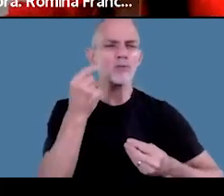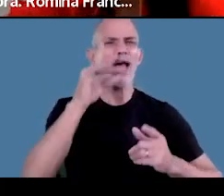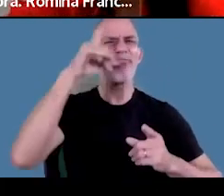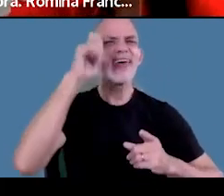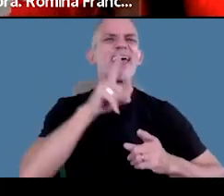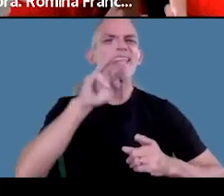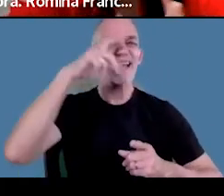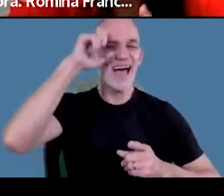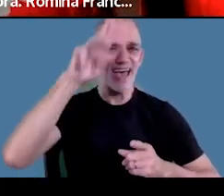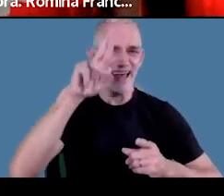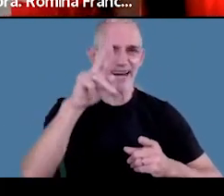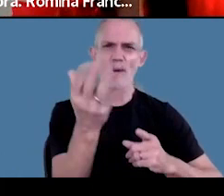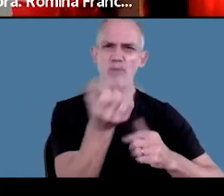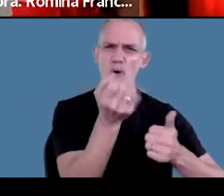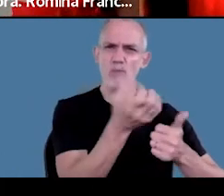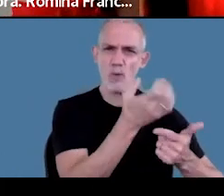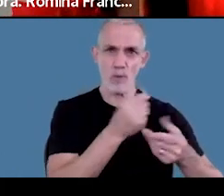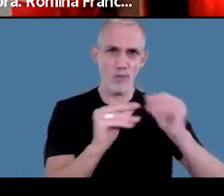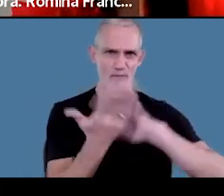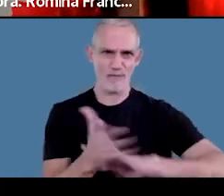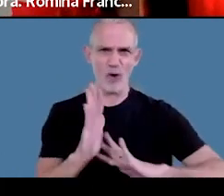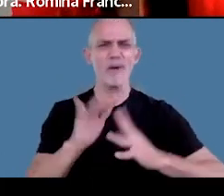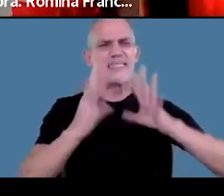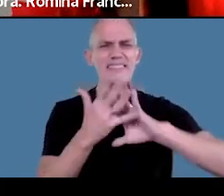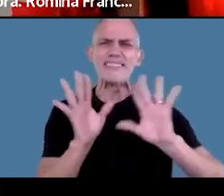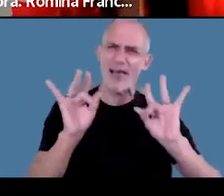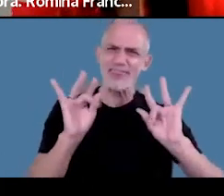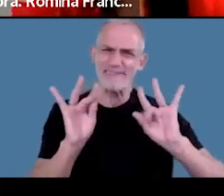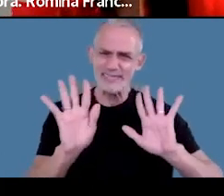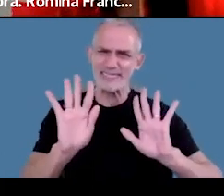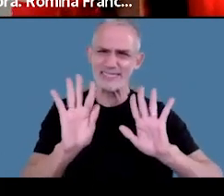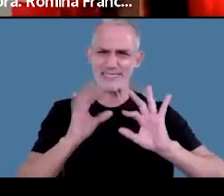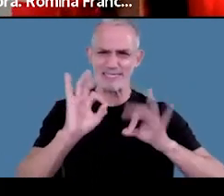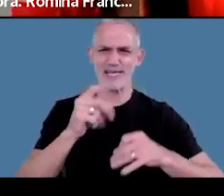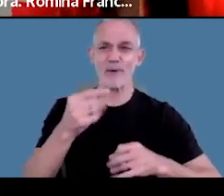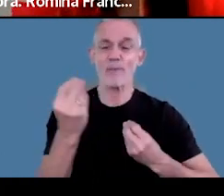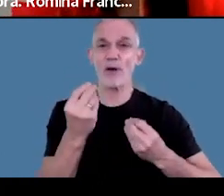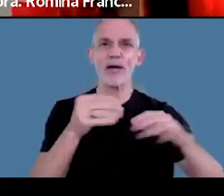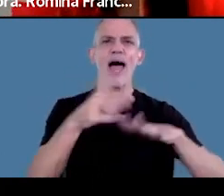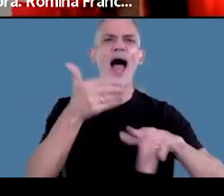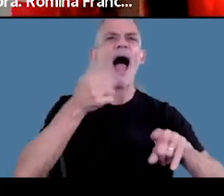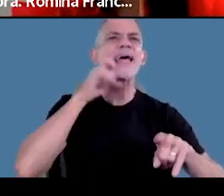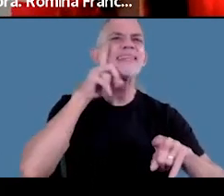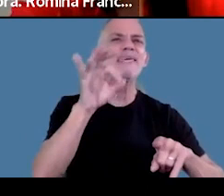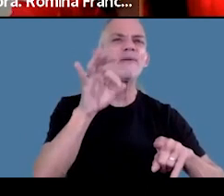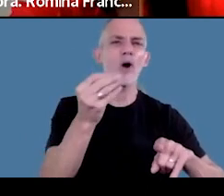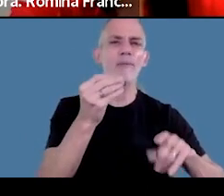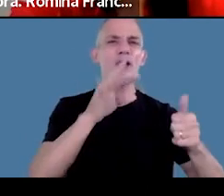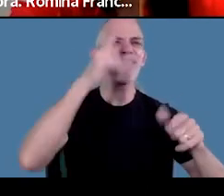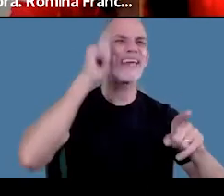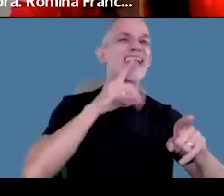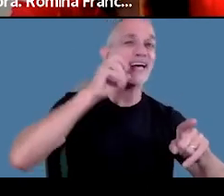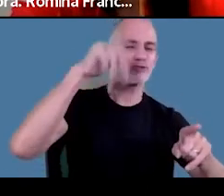activo por detracción. La metodología quizás es un poquito compleja porque el activo es por detracción y el pasivo es